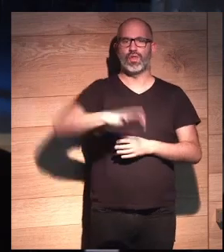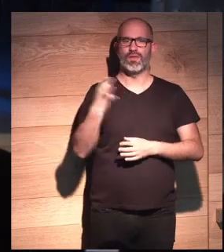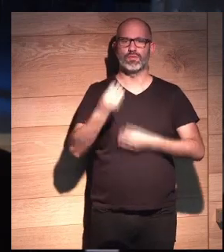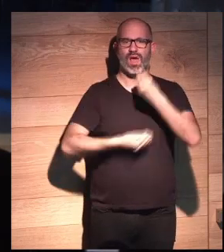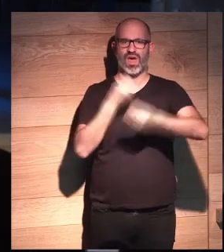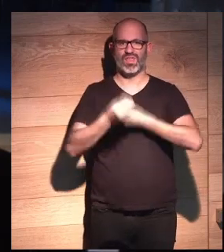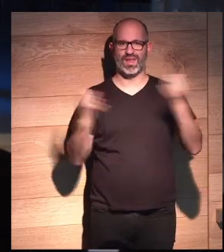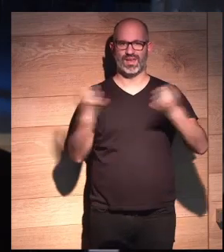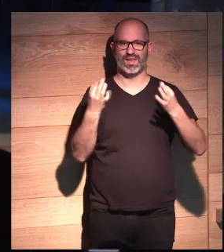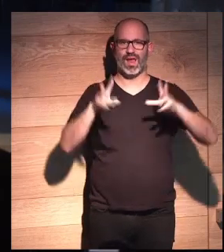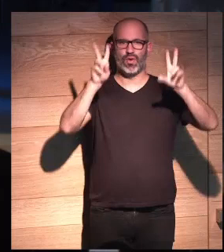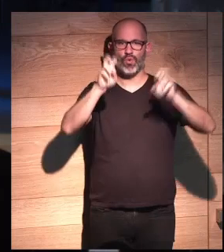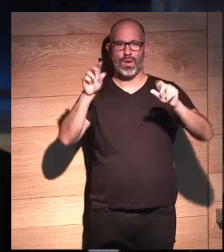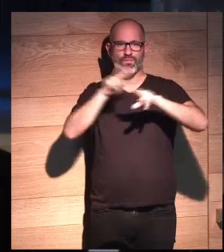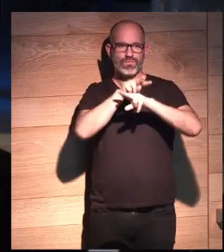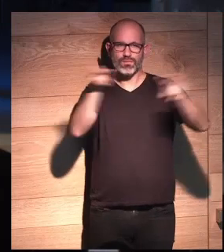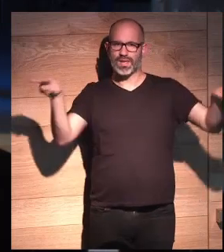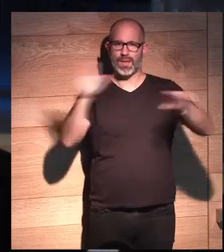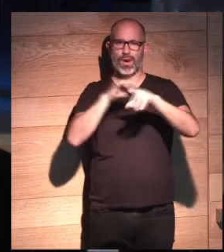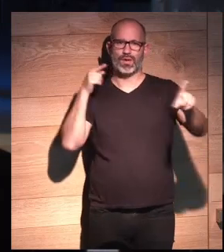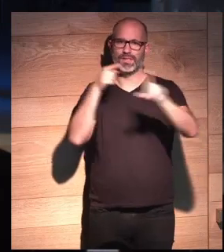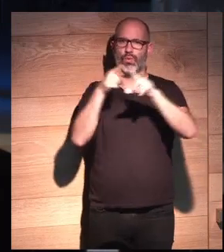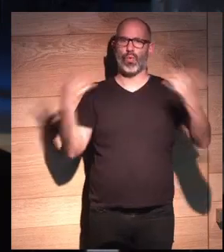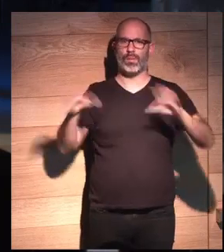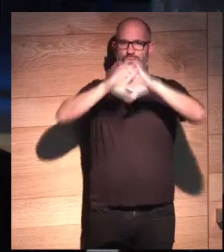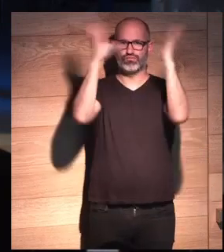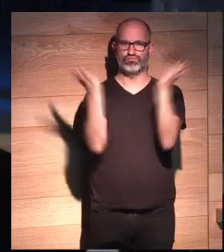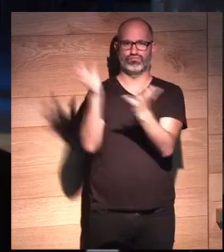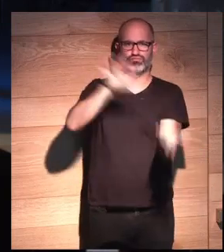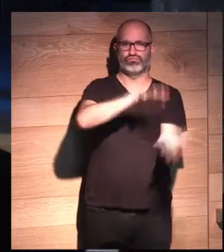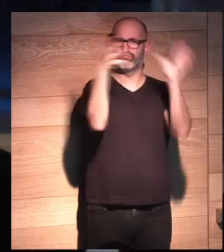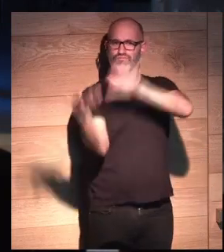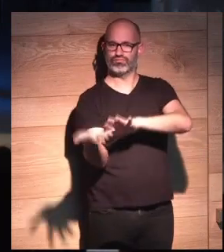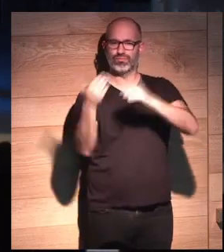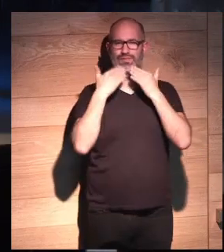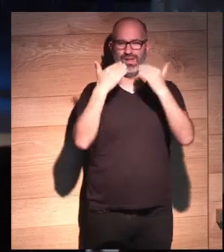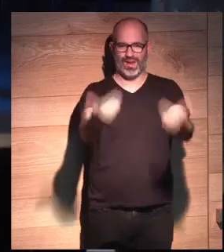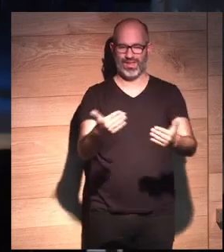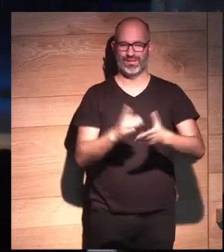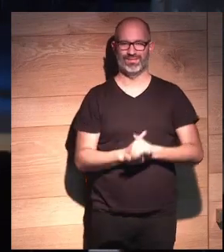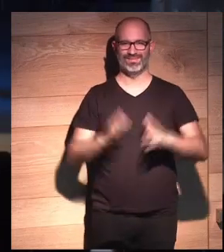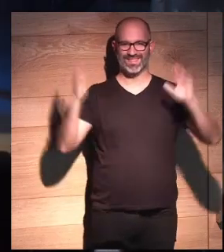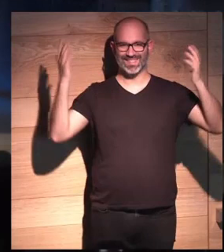Debemos aplicar nuevas miradas para poder transformar el mundo en el que vivimos. Muchas gracias.